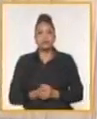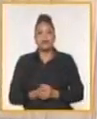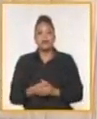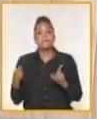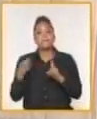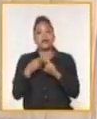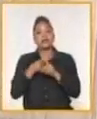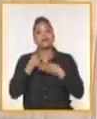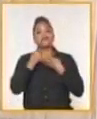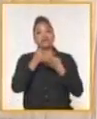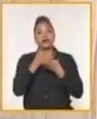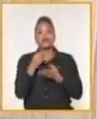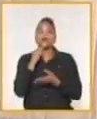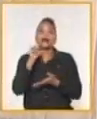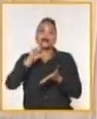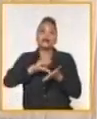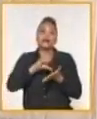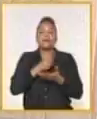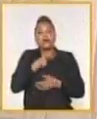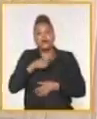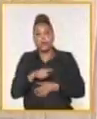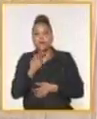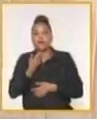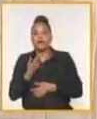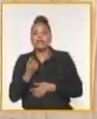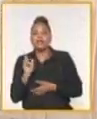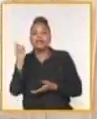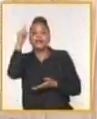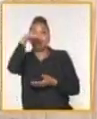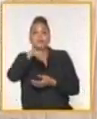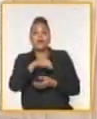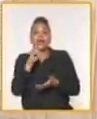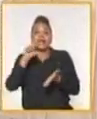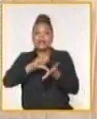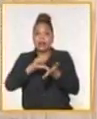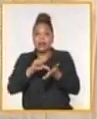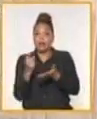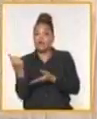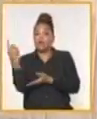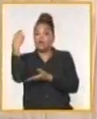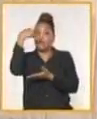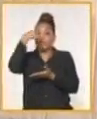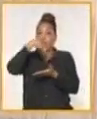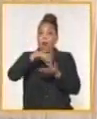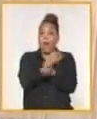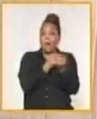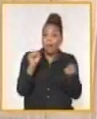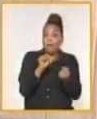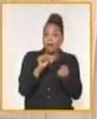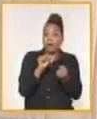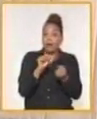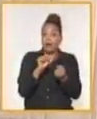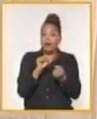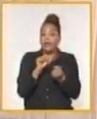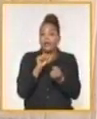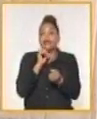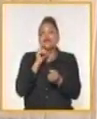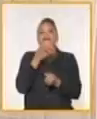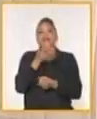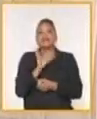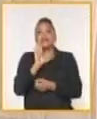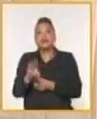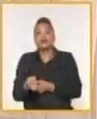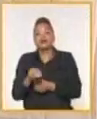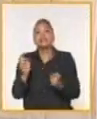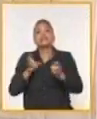pasa? Que si le tiran la bomba a Irán, y yo creo que esto contuvo bastante Israel, como dice Fidel, la situación